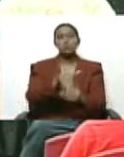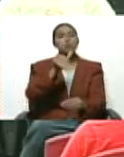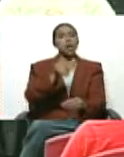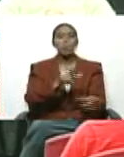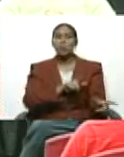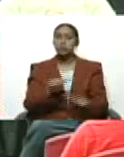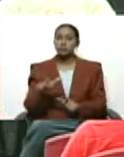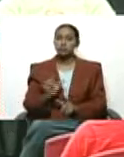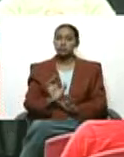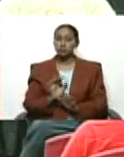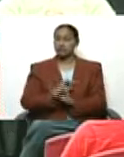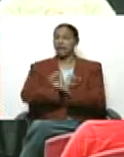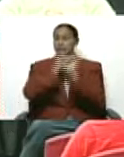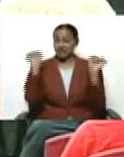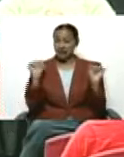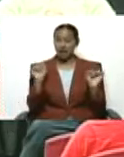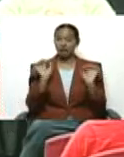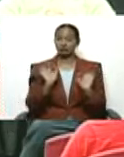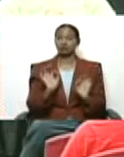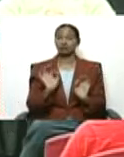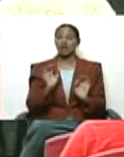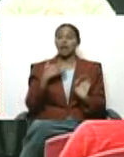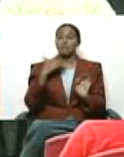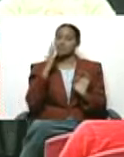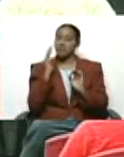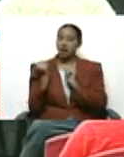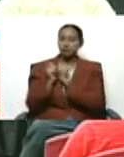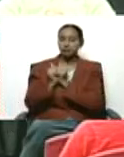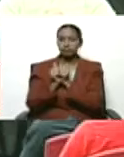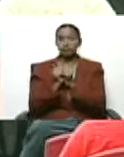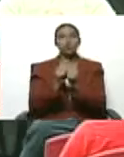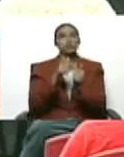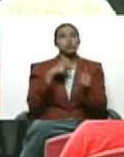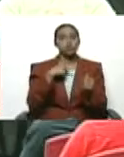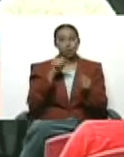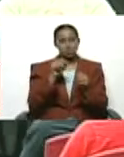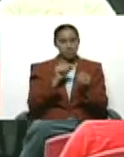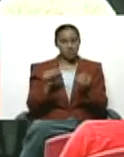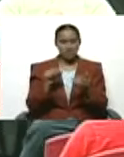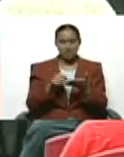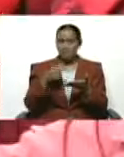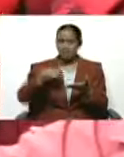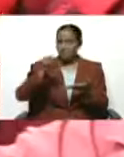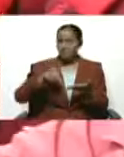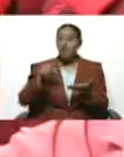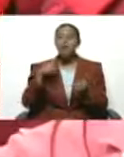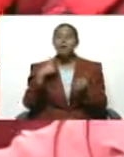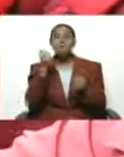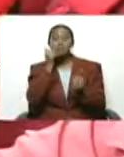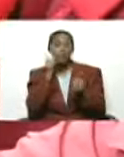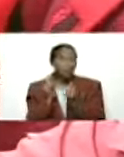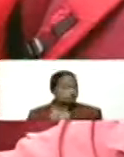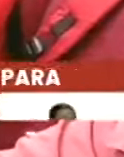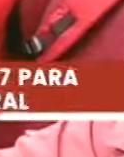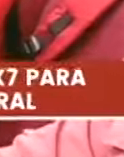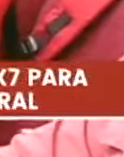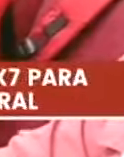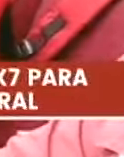de la mañana. Y ella estaba conmigo, y yo declaraba, ta, ta, ta, ta, y ella al lado mío. Y a las